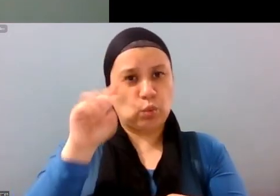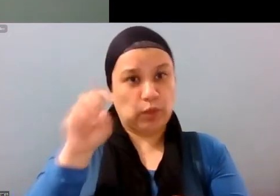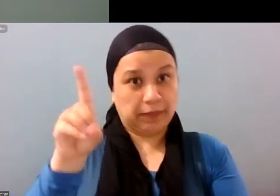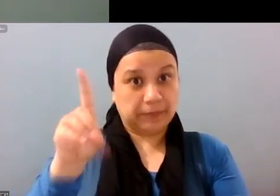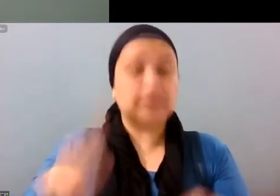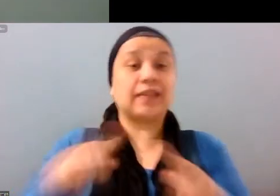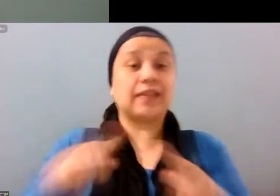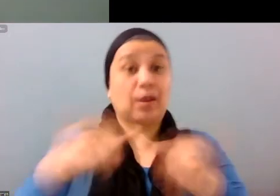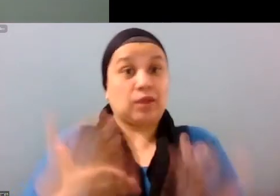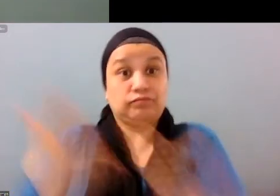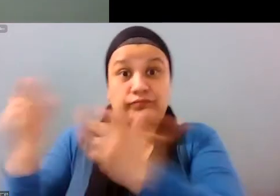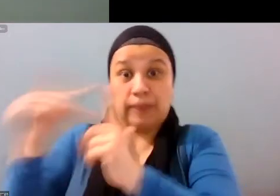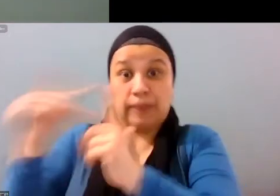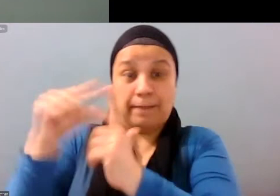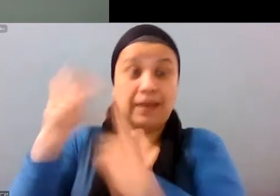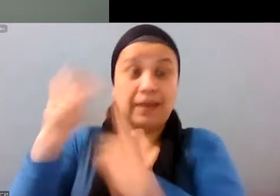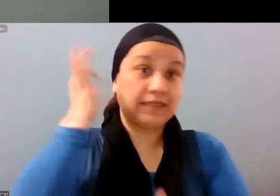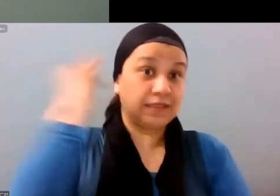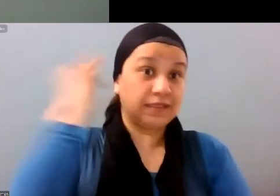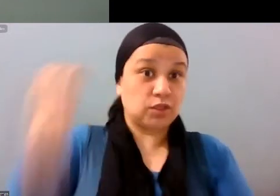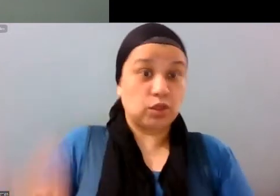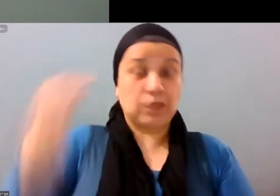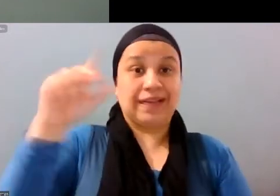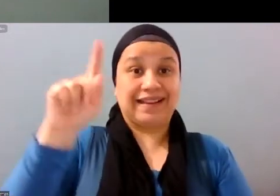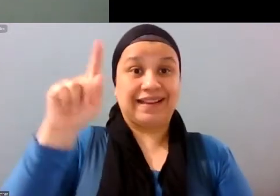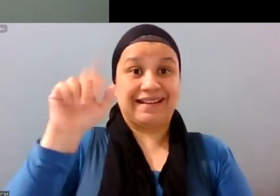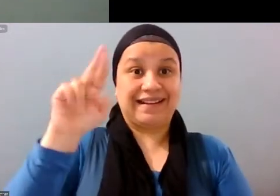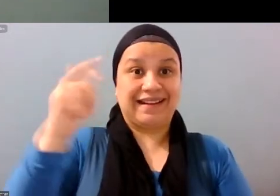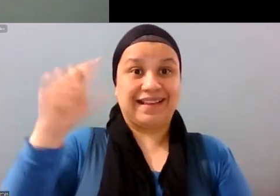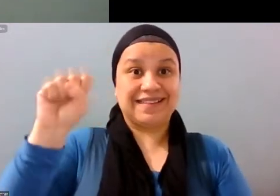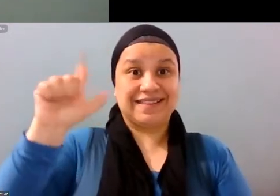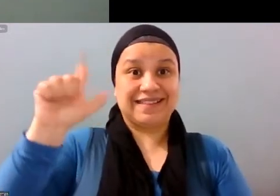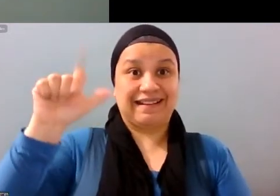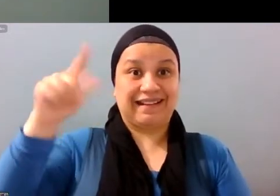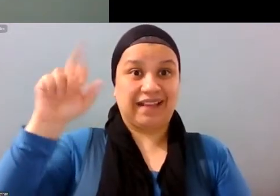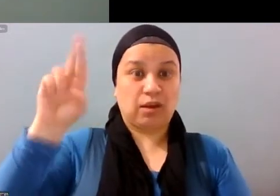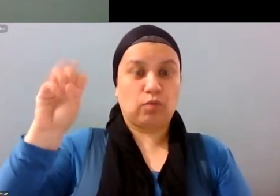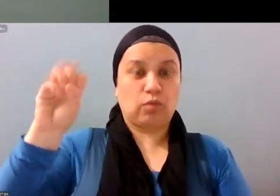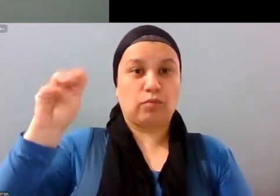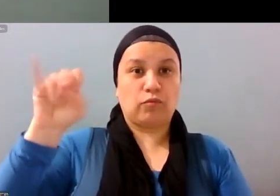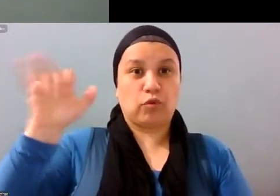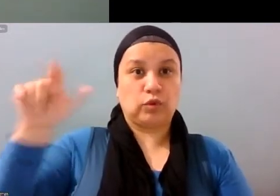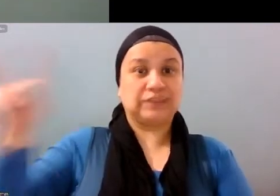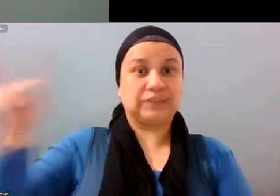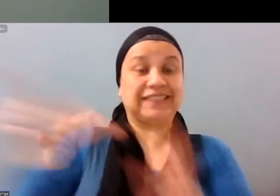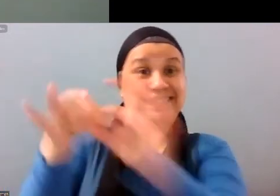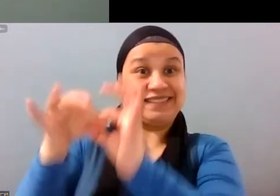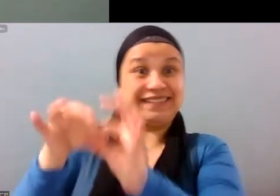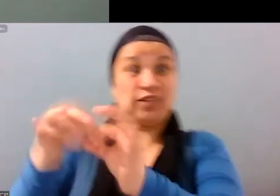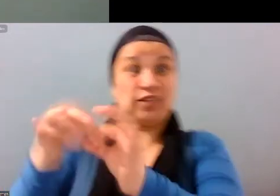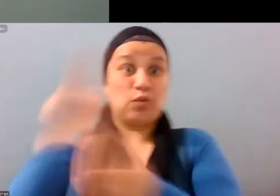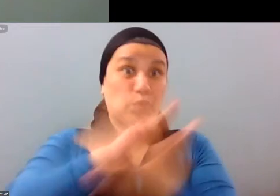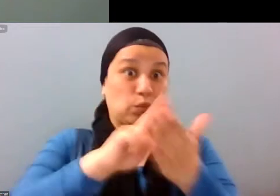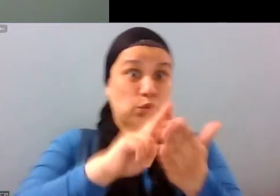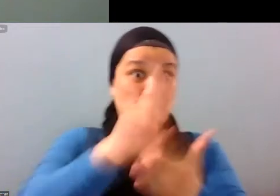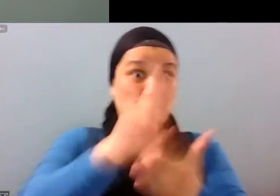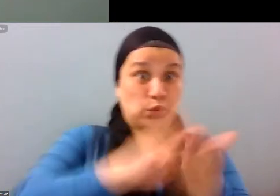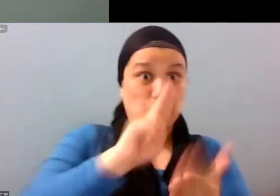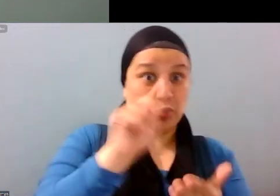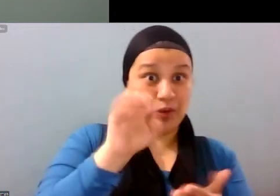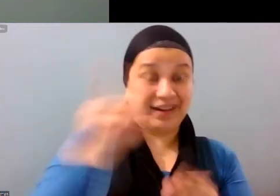a la señora Carla Salguero Moya investigadora y es el enlace entre la UNED y el Ministerio de Educación Pública